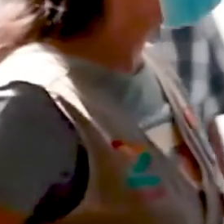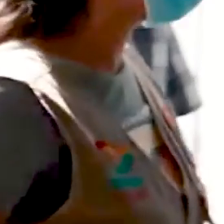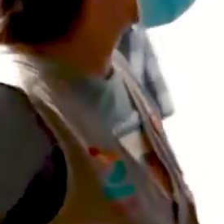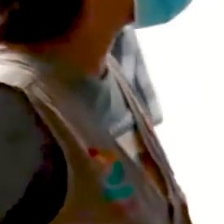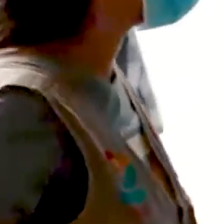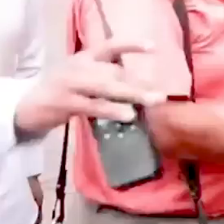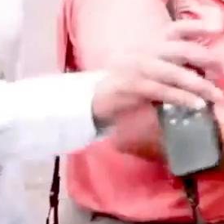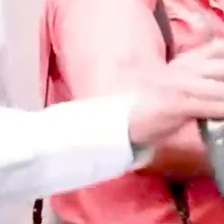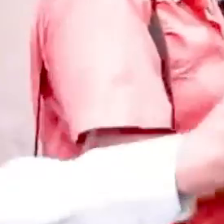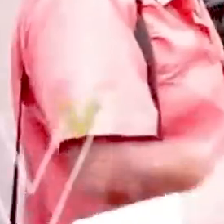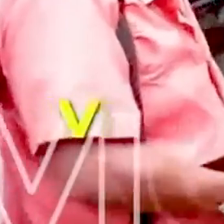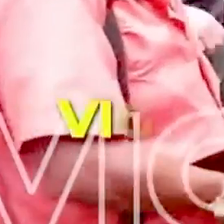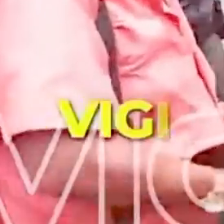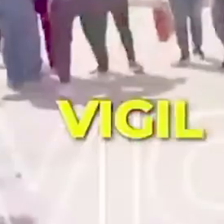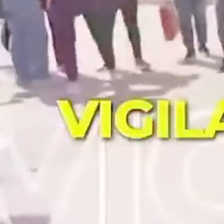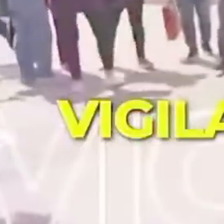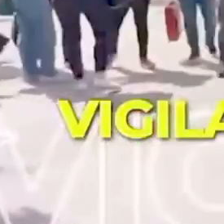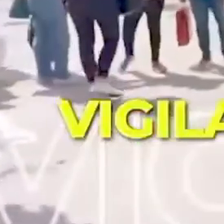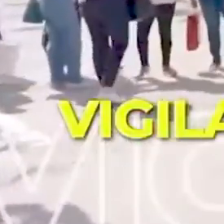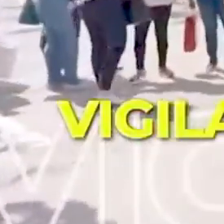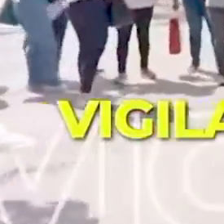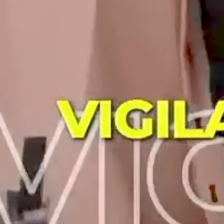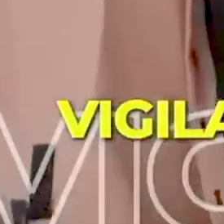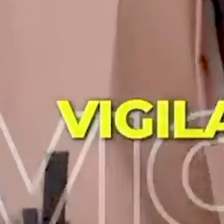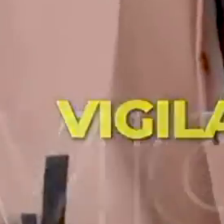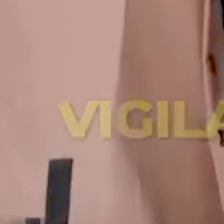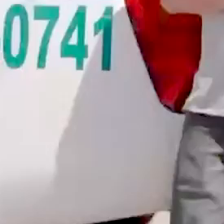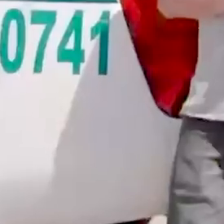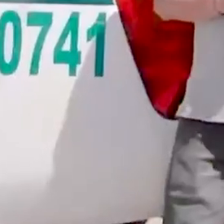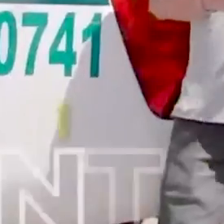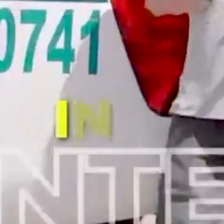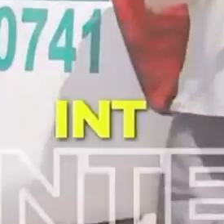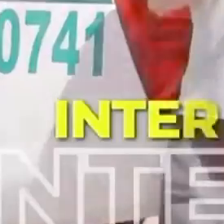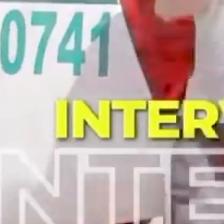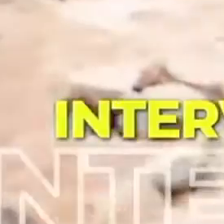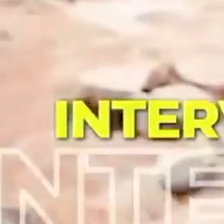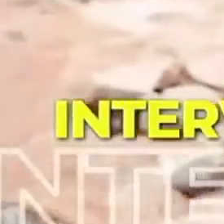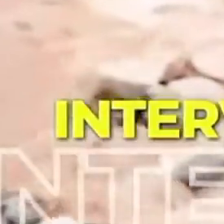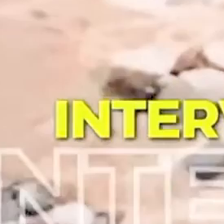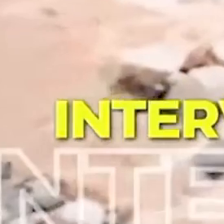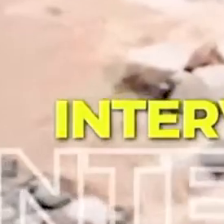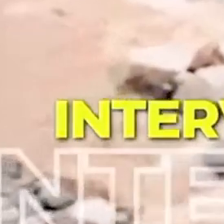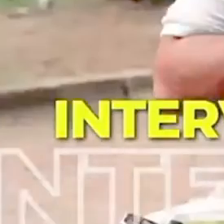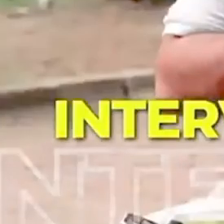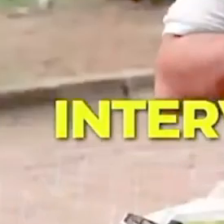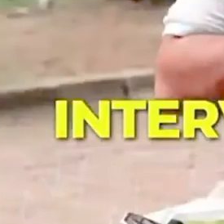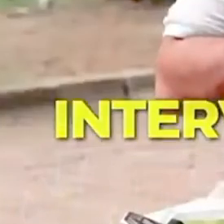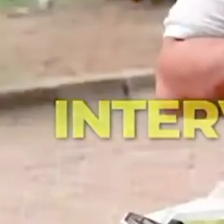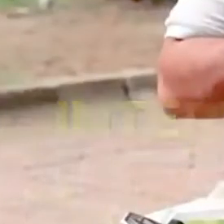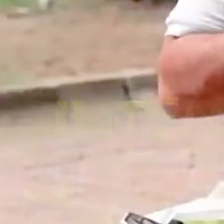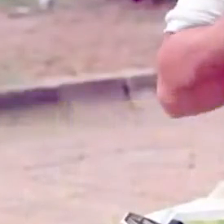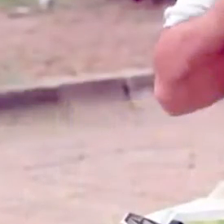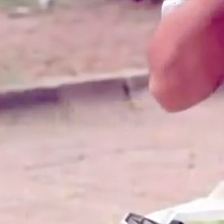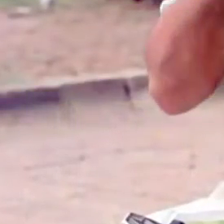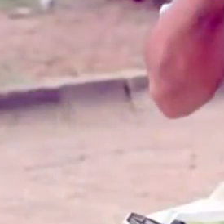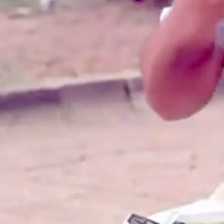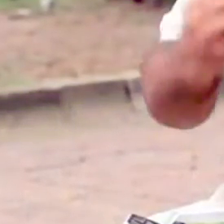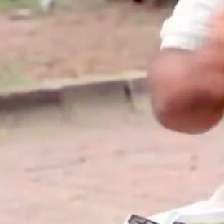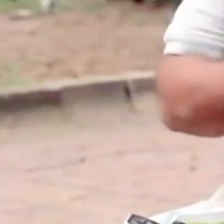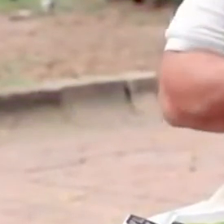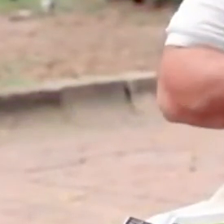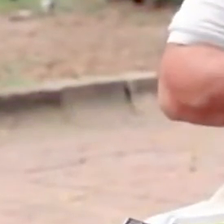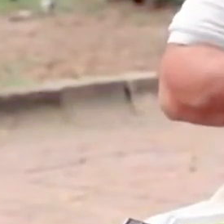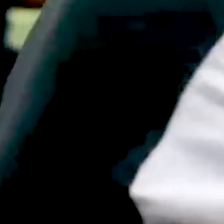La Procuraduría General de la Nación está vigilando, interviniendo. Para mí